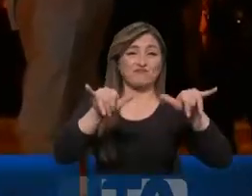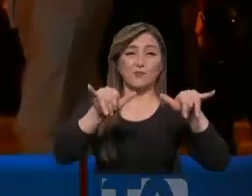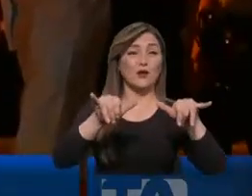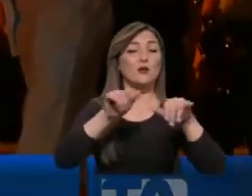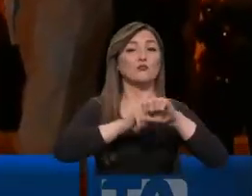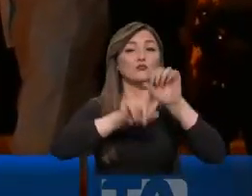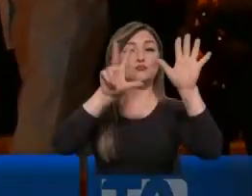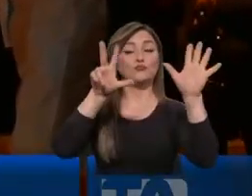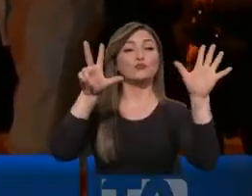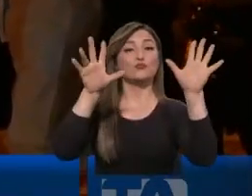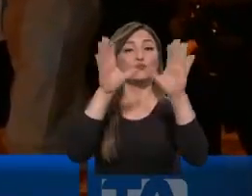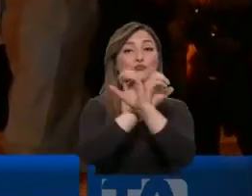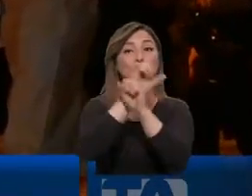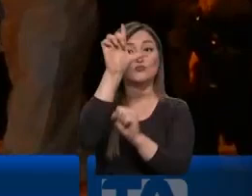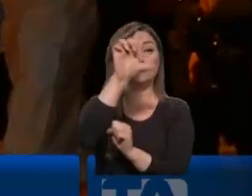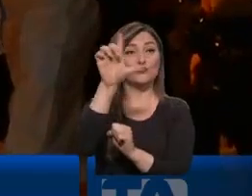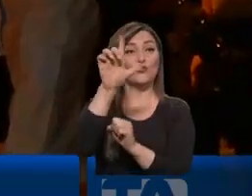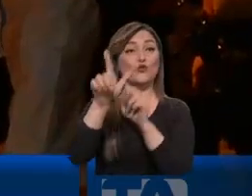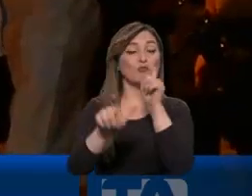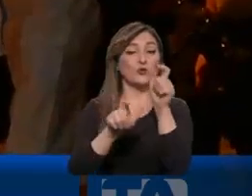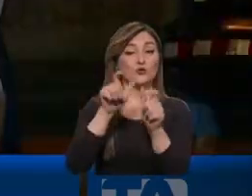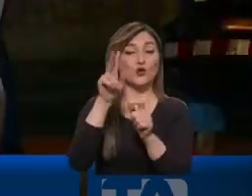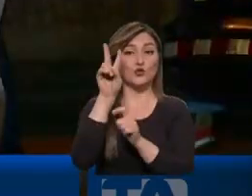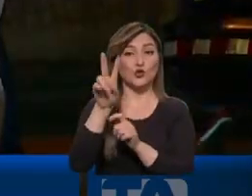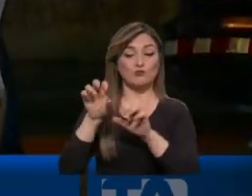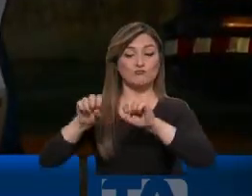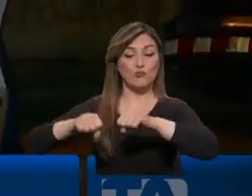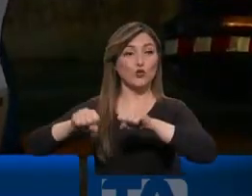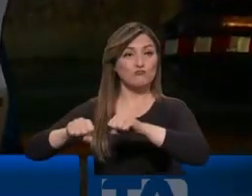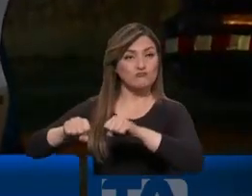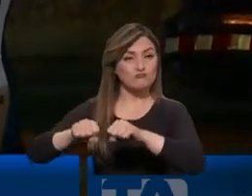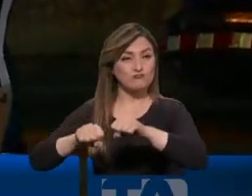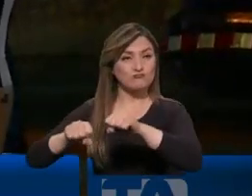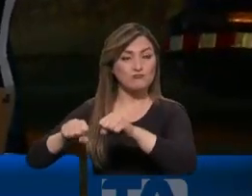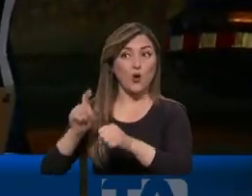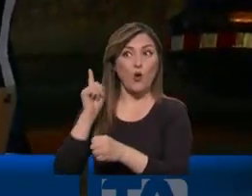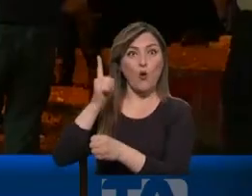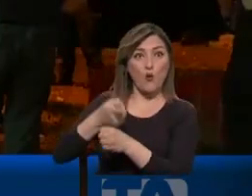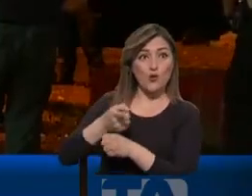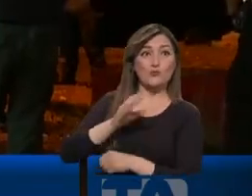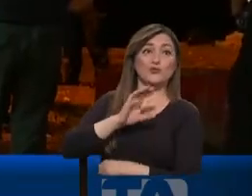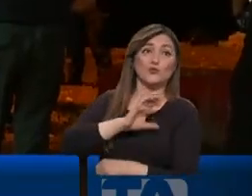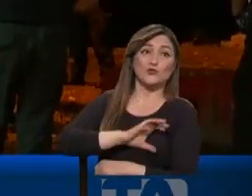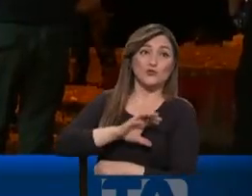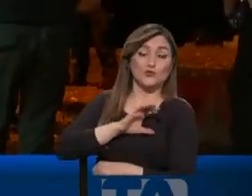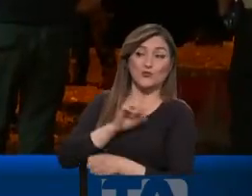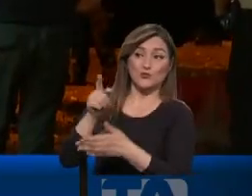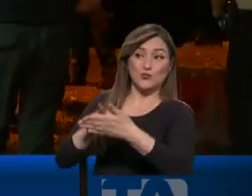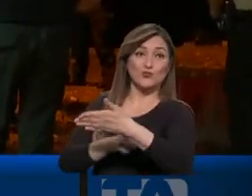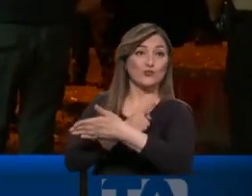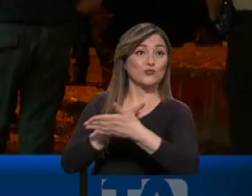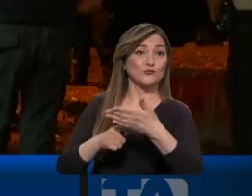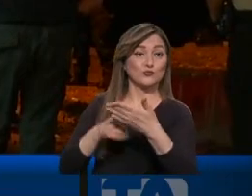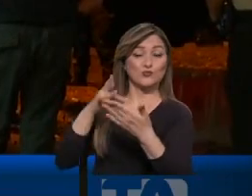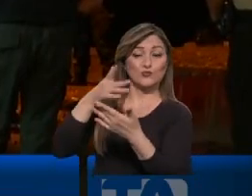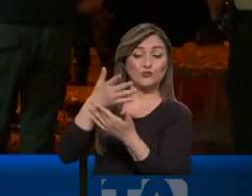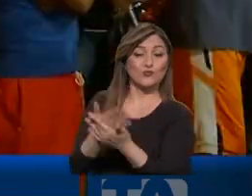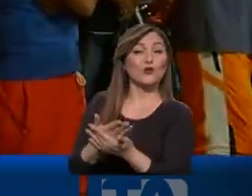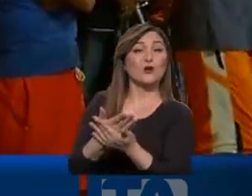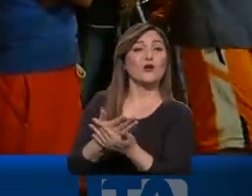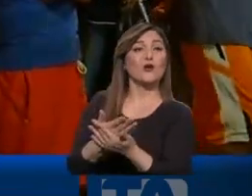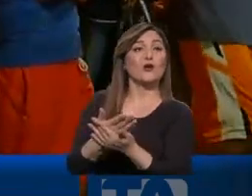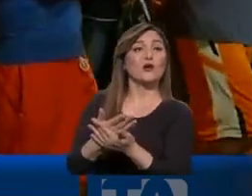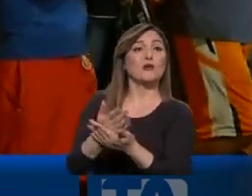de las 8 de la noche de este lunes, dos sujetos que iban en una moto, pese a que existe una ordenanza municipal que lo prohíbe, llegaron a la 22 y